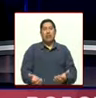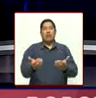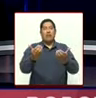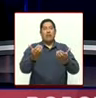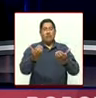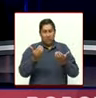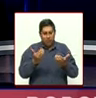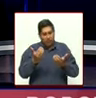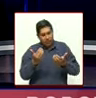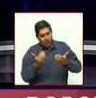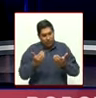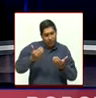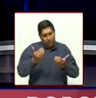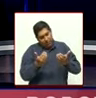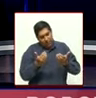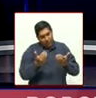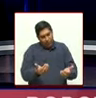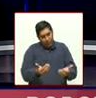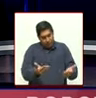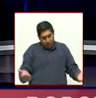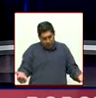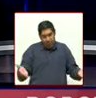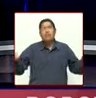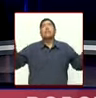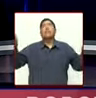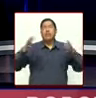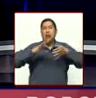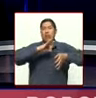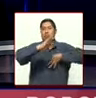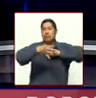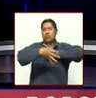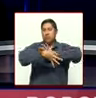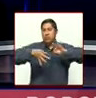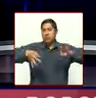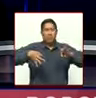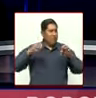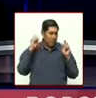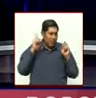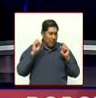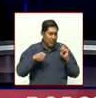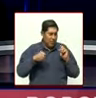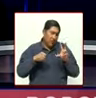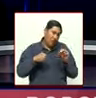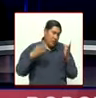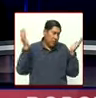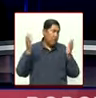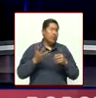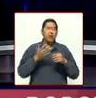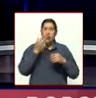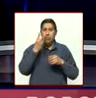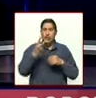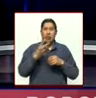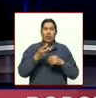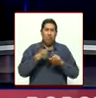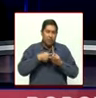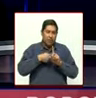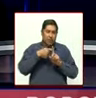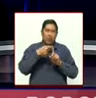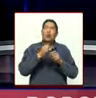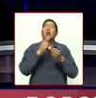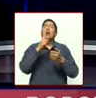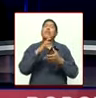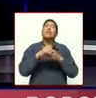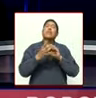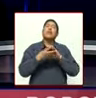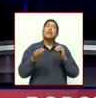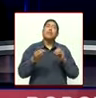una niñera con inteligencia artificial? ¿Qué cualidades tendrá? Tal vez sí, tal vez sí, porque tal vez mide temperatura, qué sé yo. A ver,